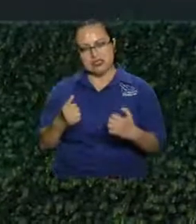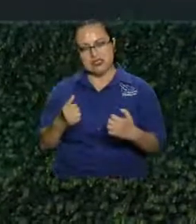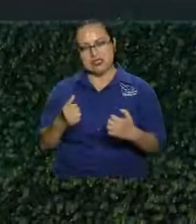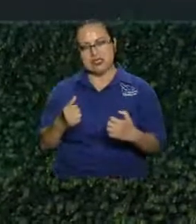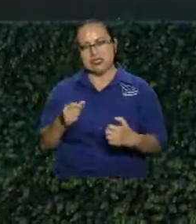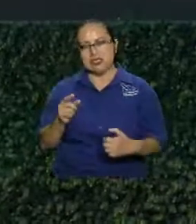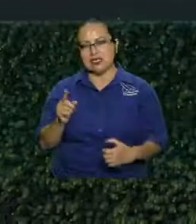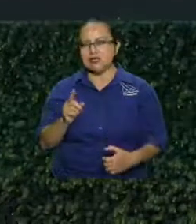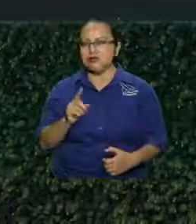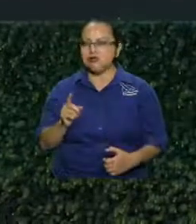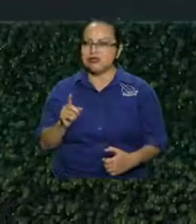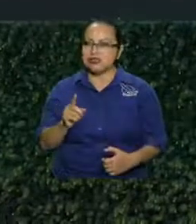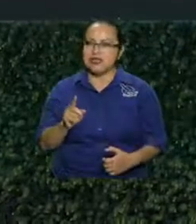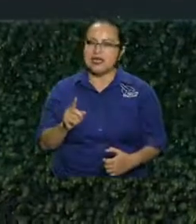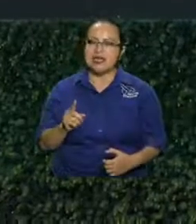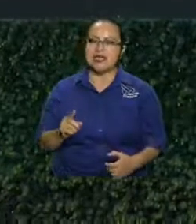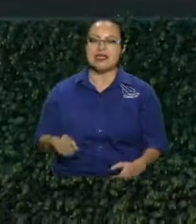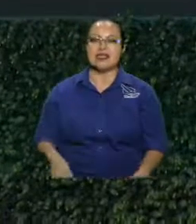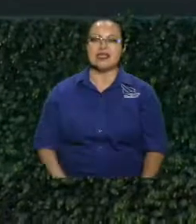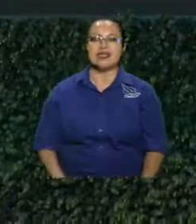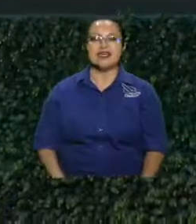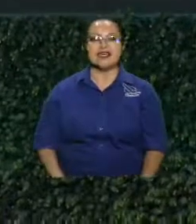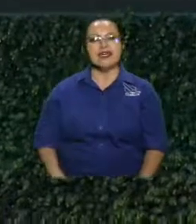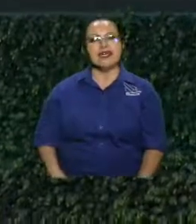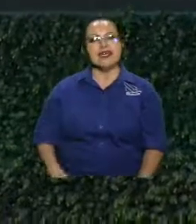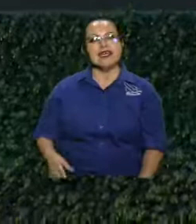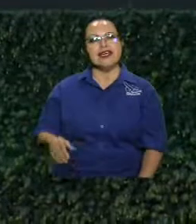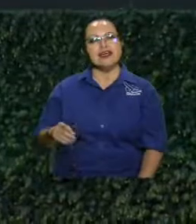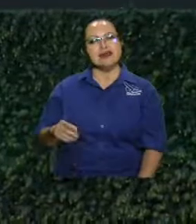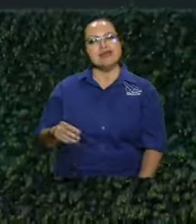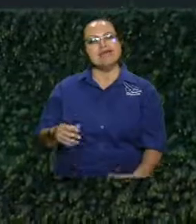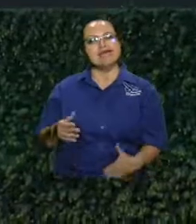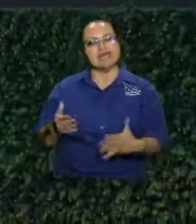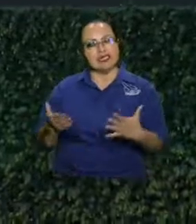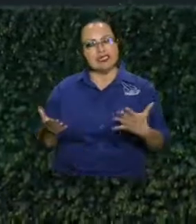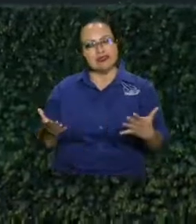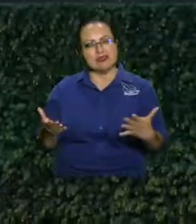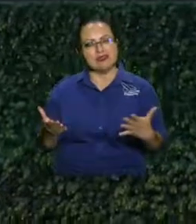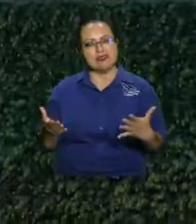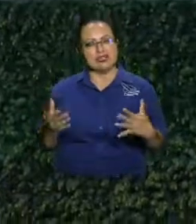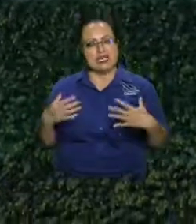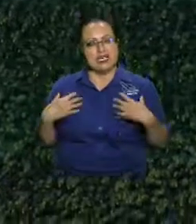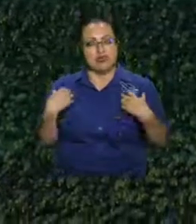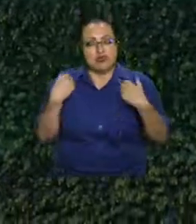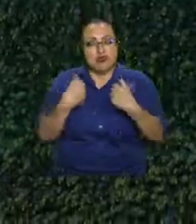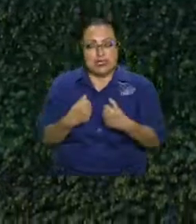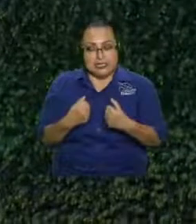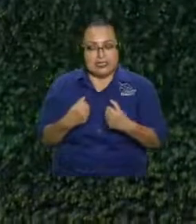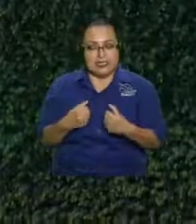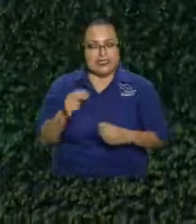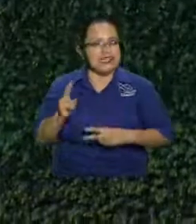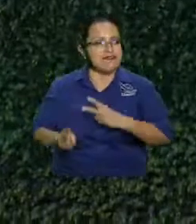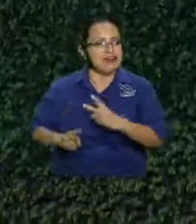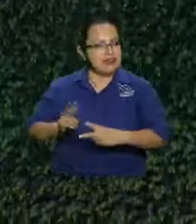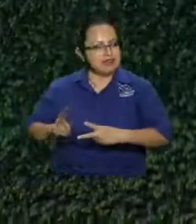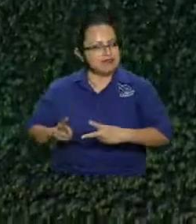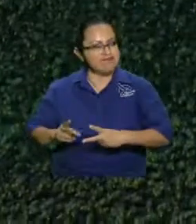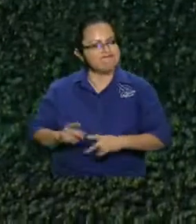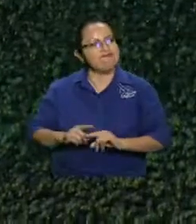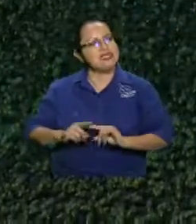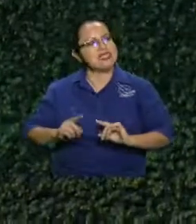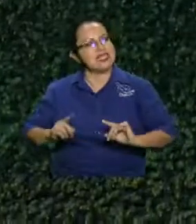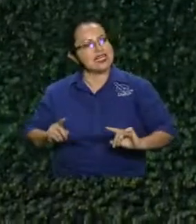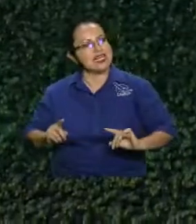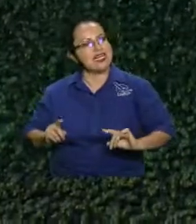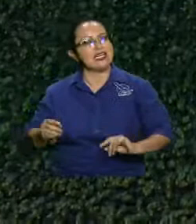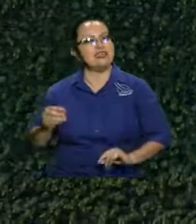eso. Pero ahí ya viene el ser interactivo, el proactivo. Ahí usted puede decir, pues chica, esos suéteres se venden bastante para esta